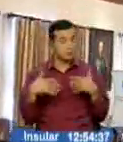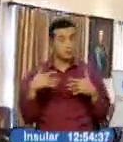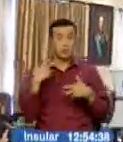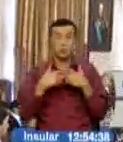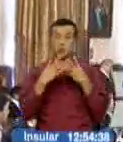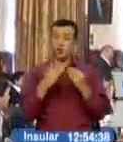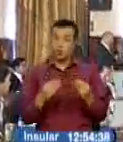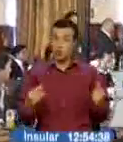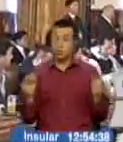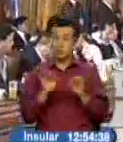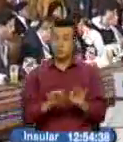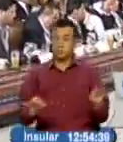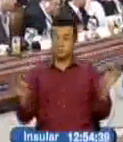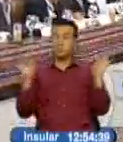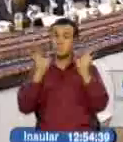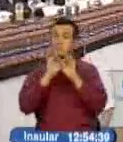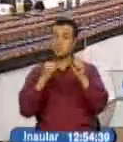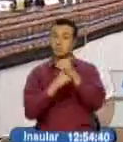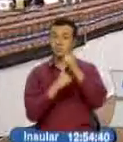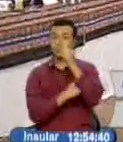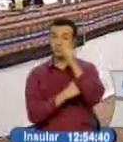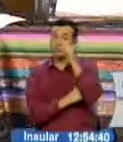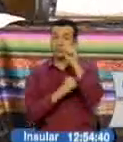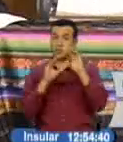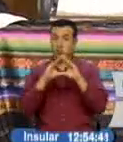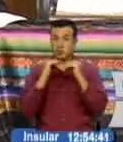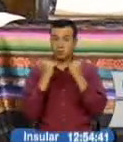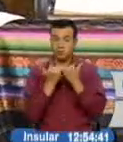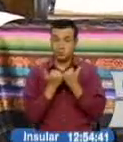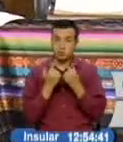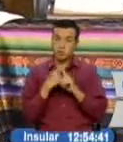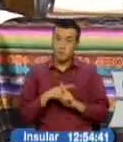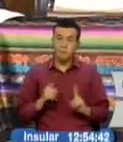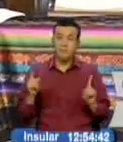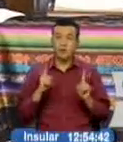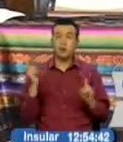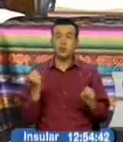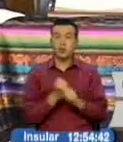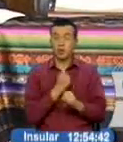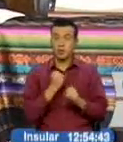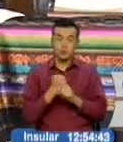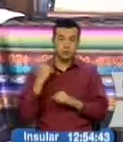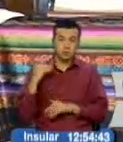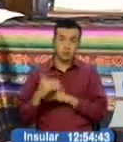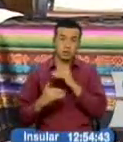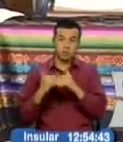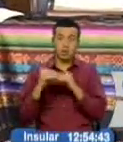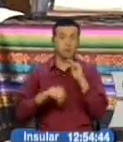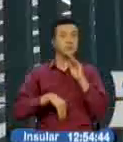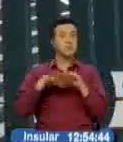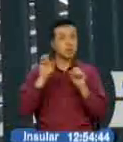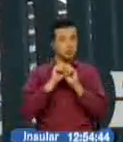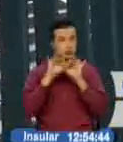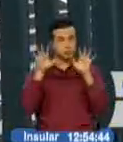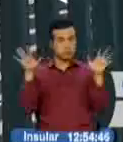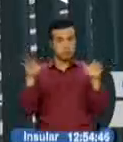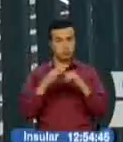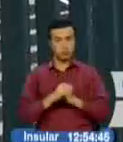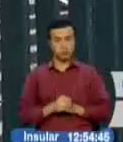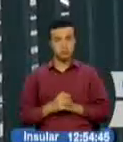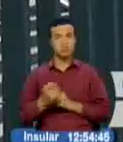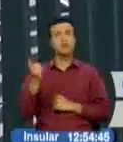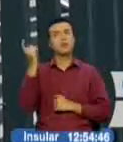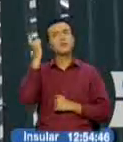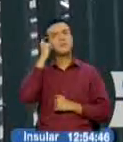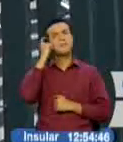solución tiene un punto de partida con la consolidación de esta comisión. No obstante, la labor de combate tiene que ser generalizada. Bueno, yo considero